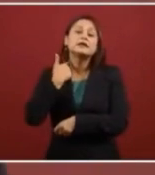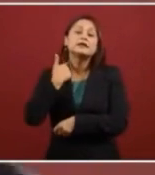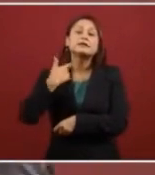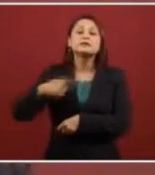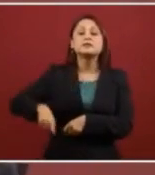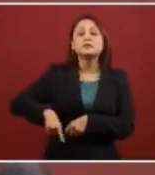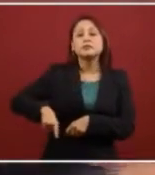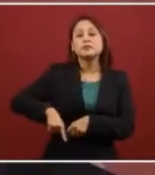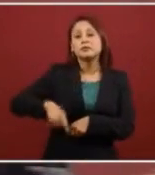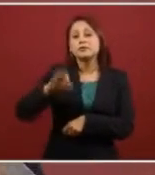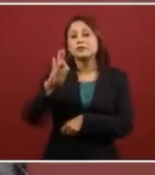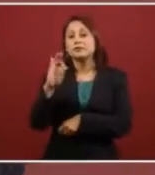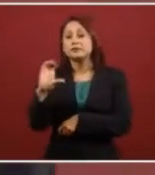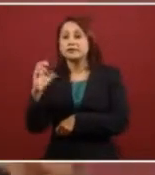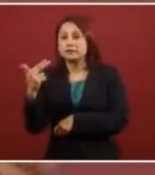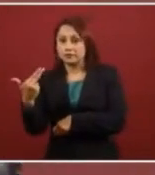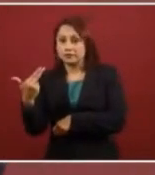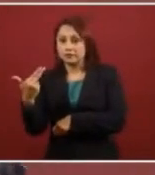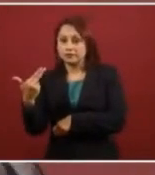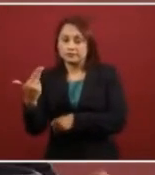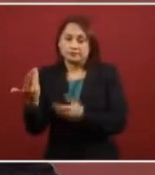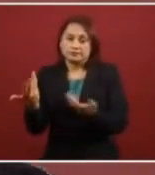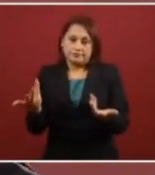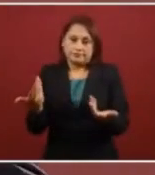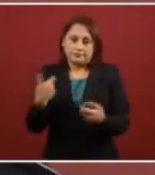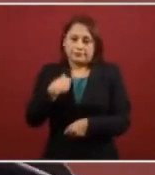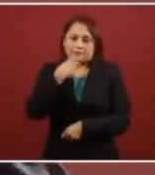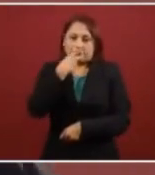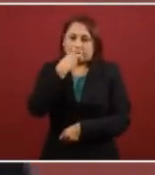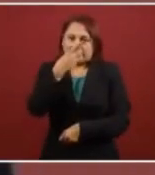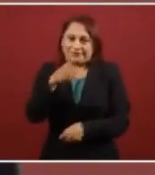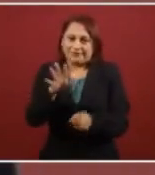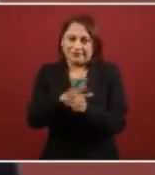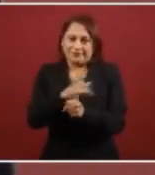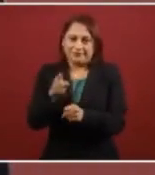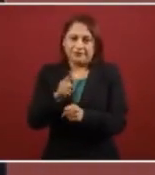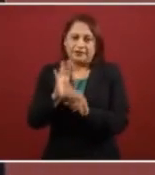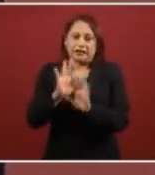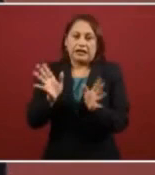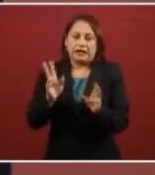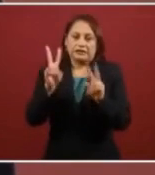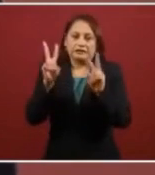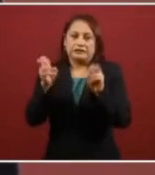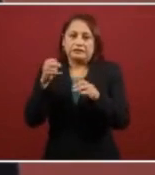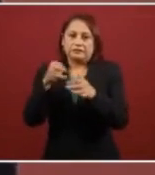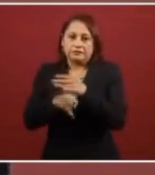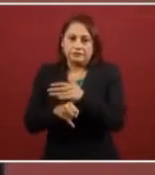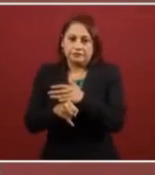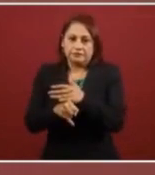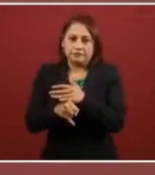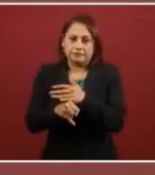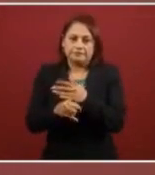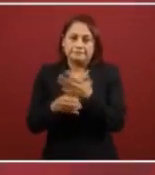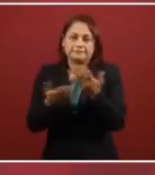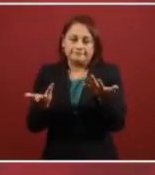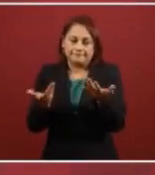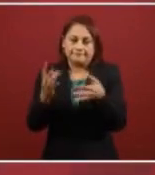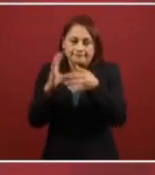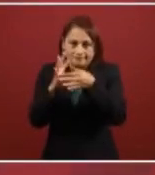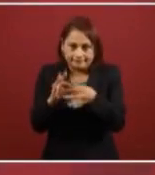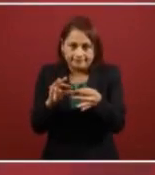que si ya estamos metidos en estas Honduras, matters, vamos a hablar let's go ahead con claridad. And clear it